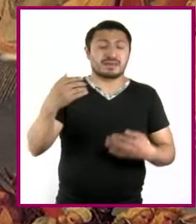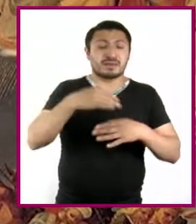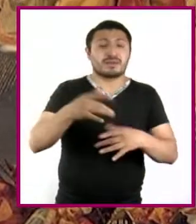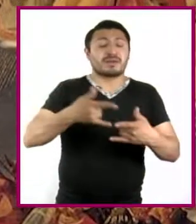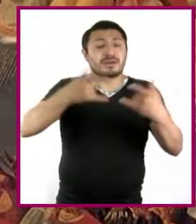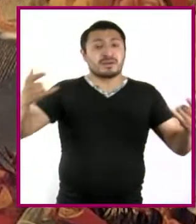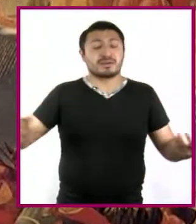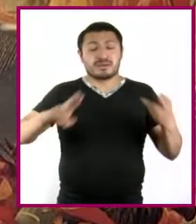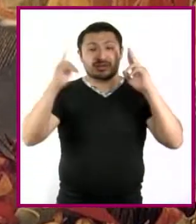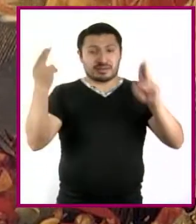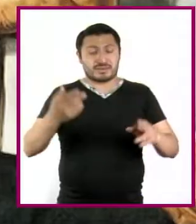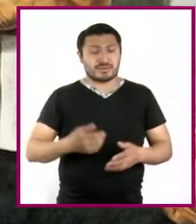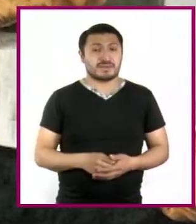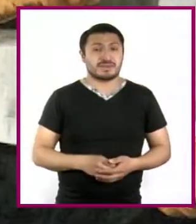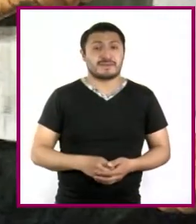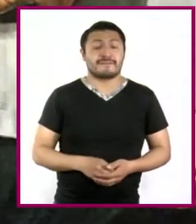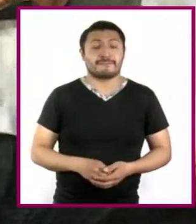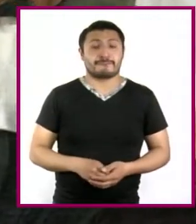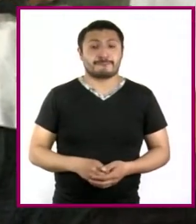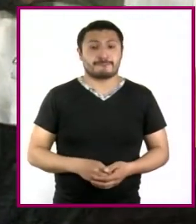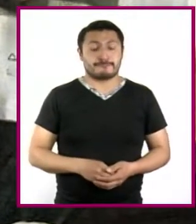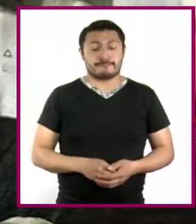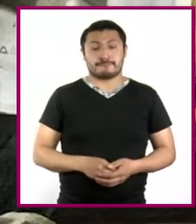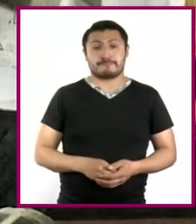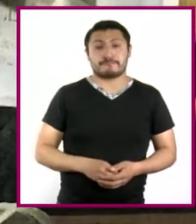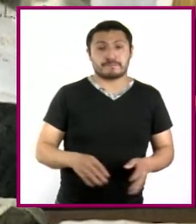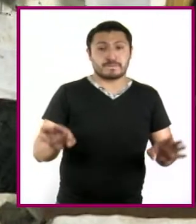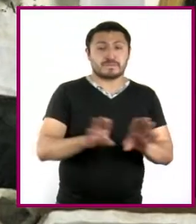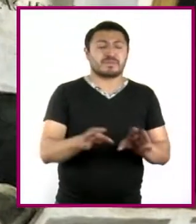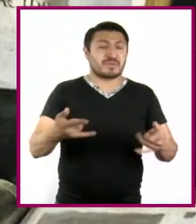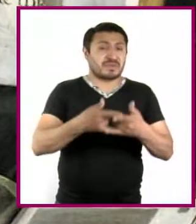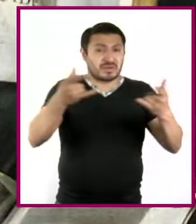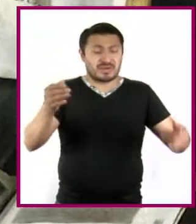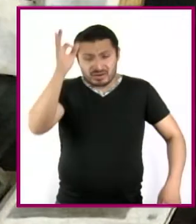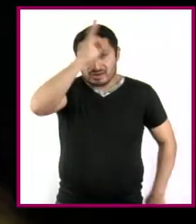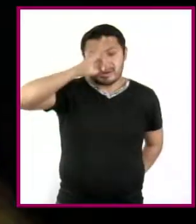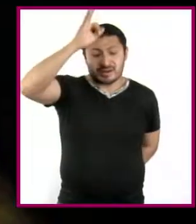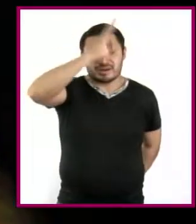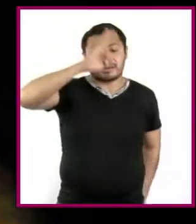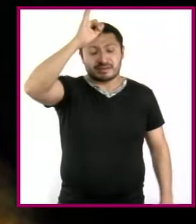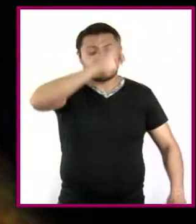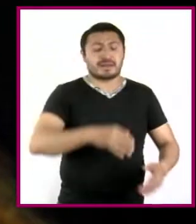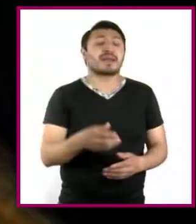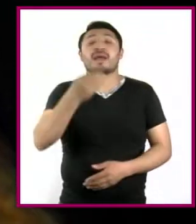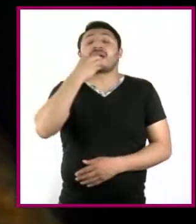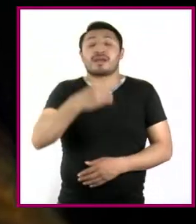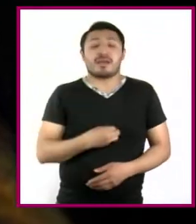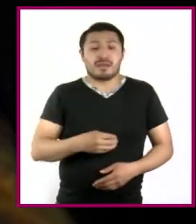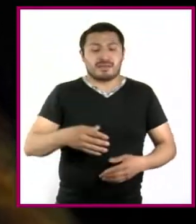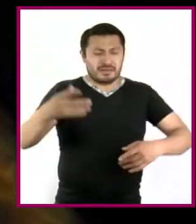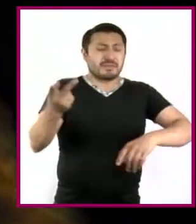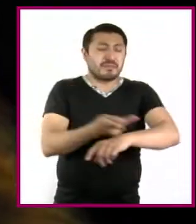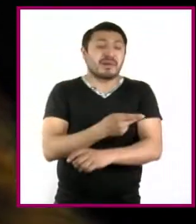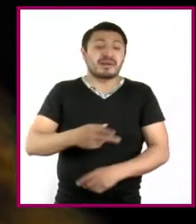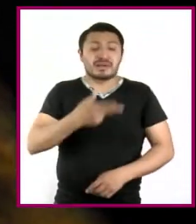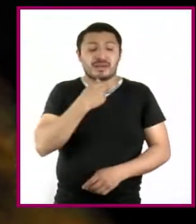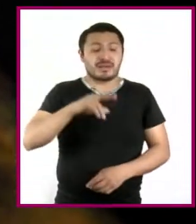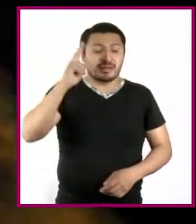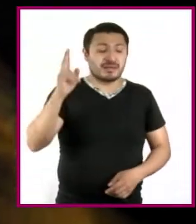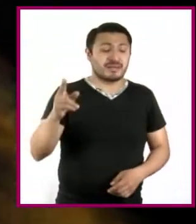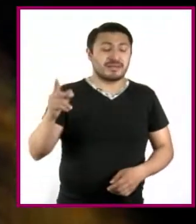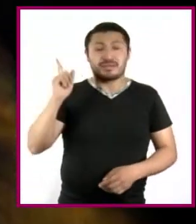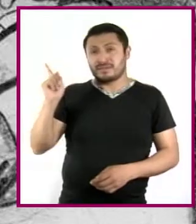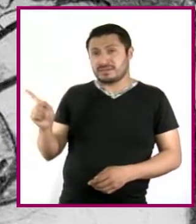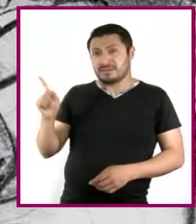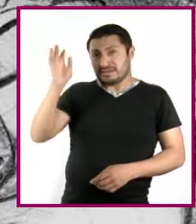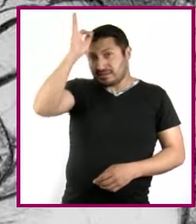y escatológica, a menudo en forma de filosofía de la historia, aunque como sucede con el filósofo alemán